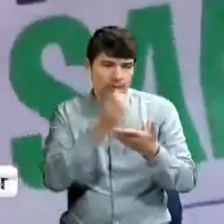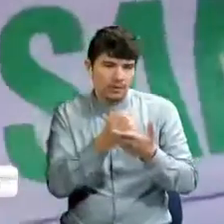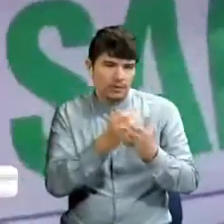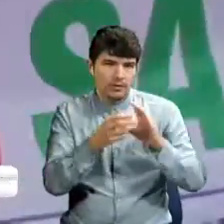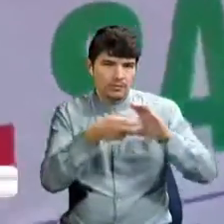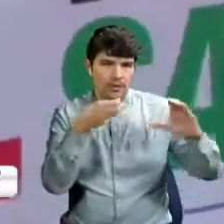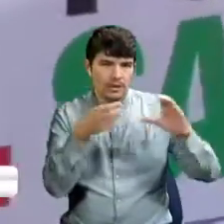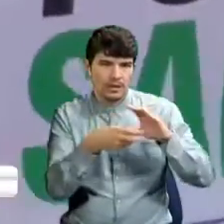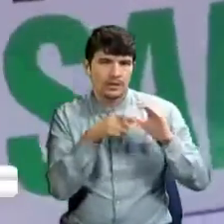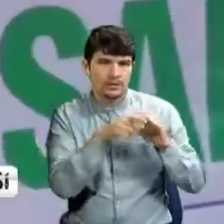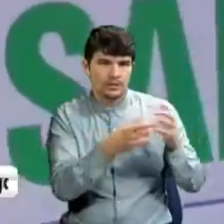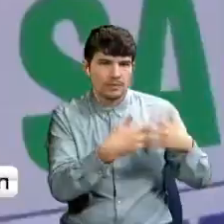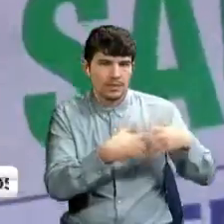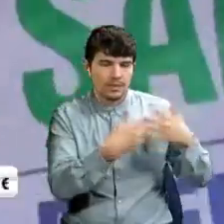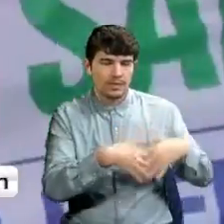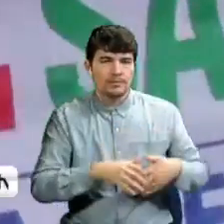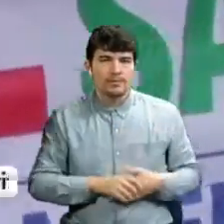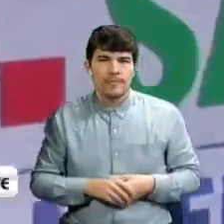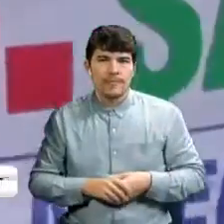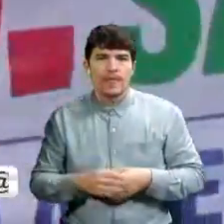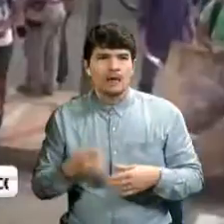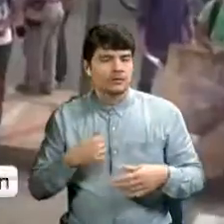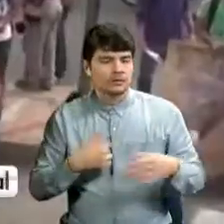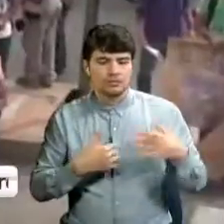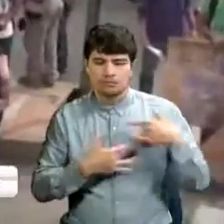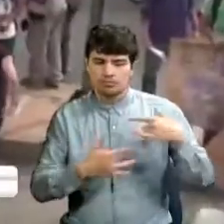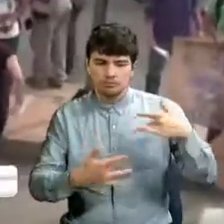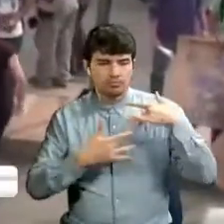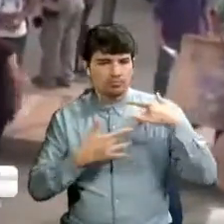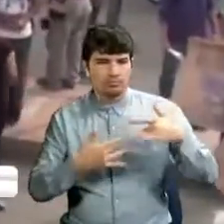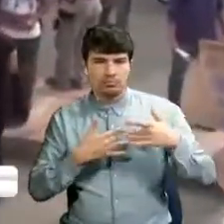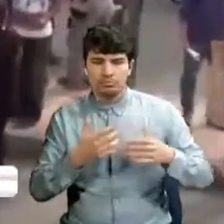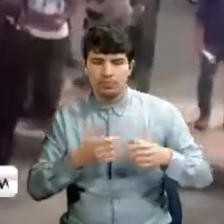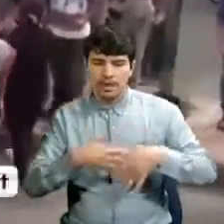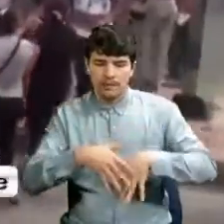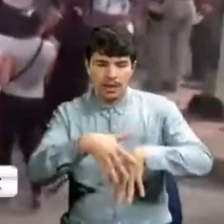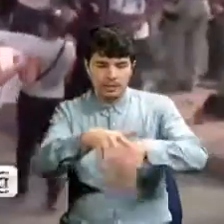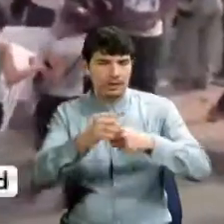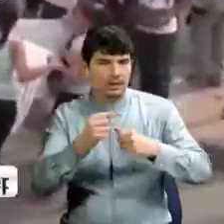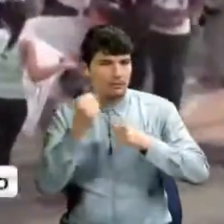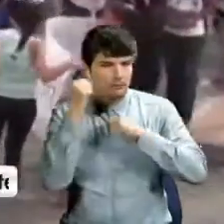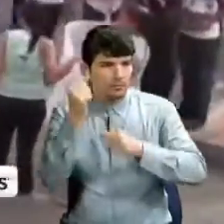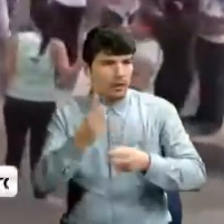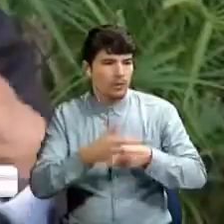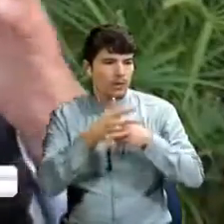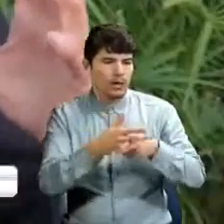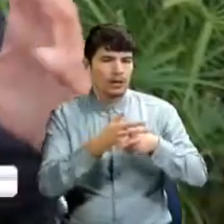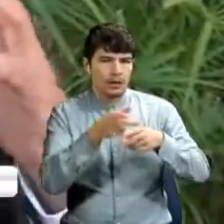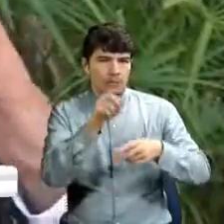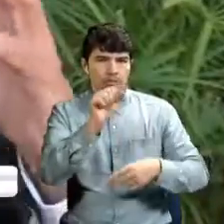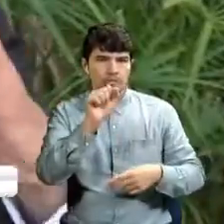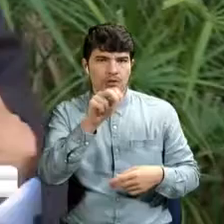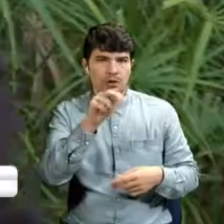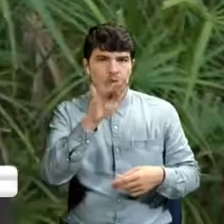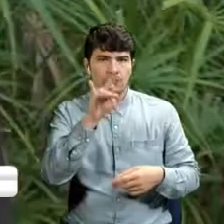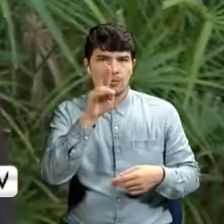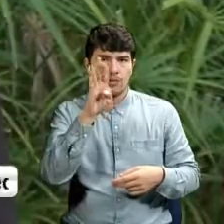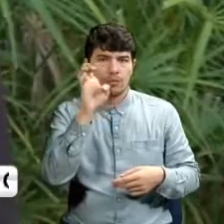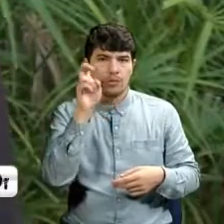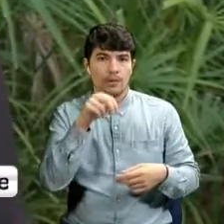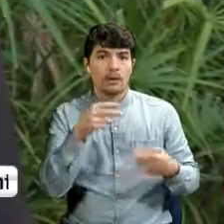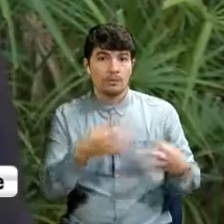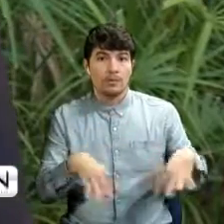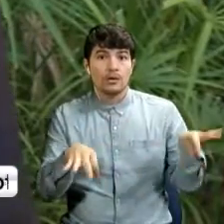soto norte totalmente solidario con la marcha con la protección de santurbán y en general en una visión más amplia de